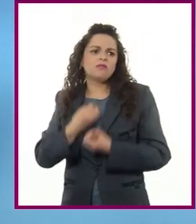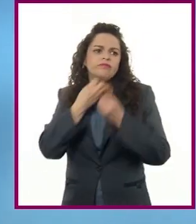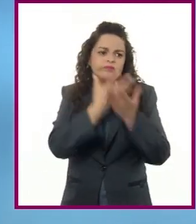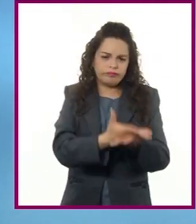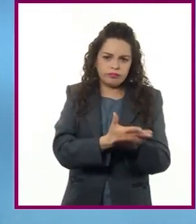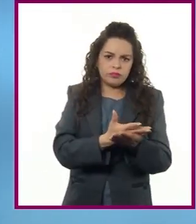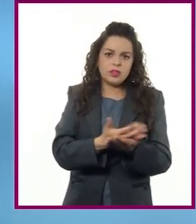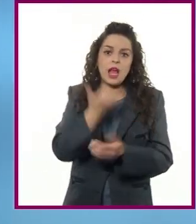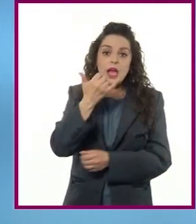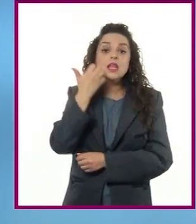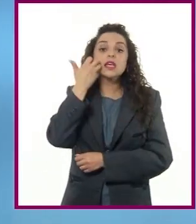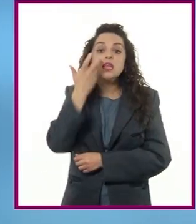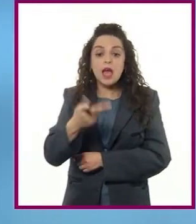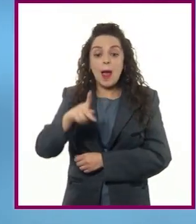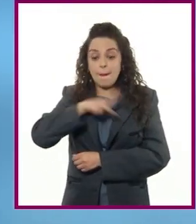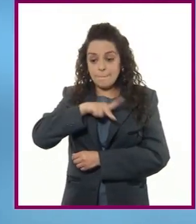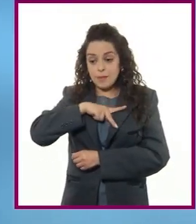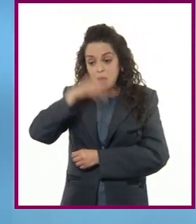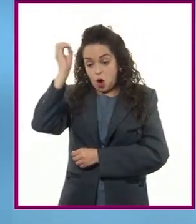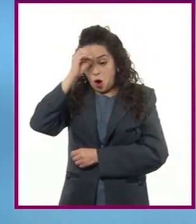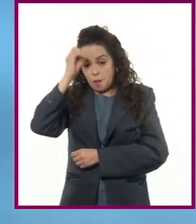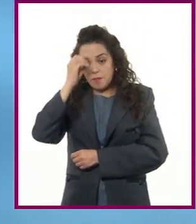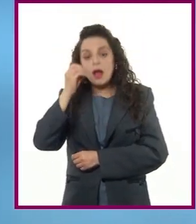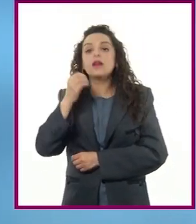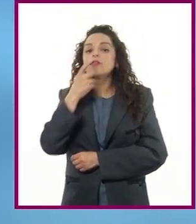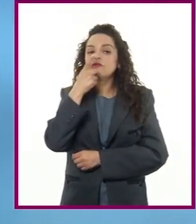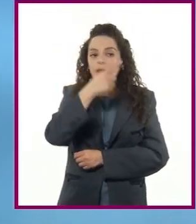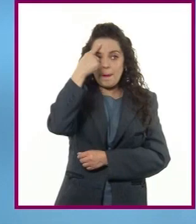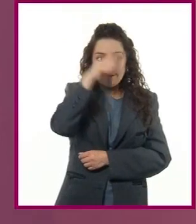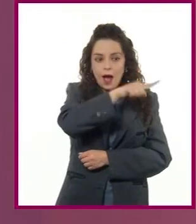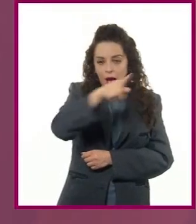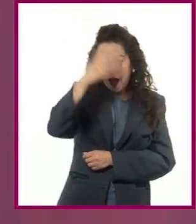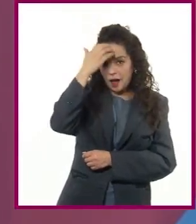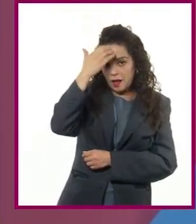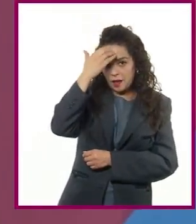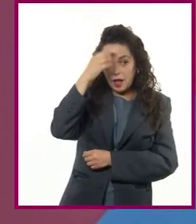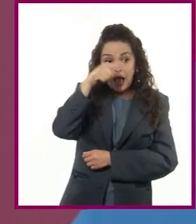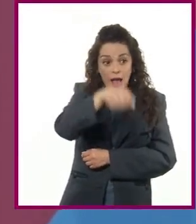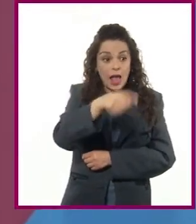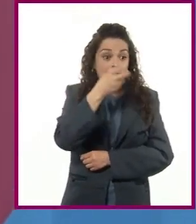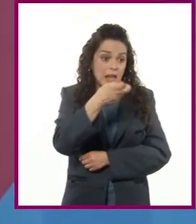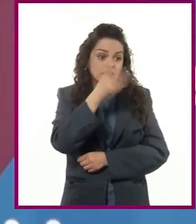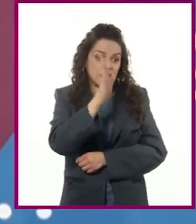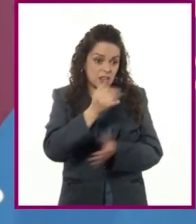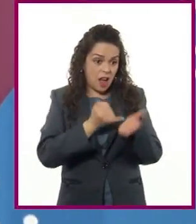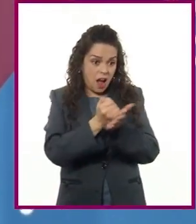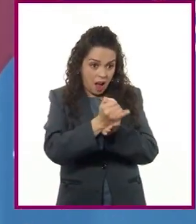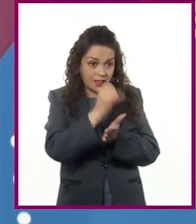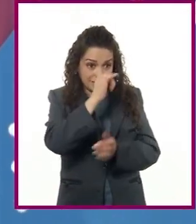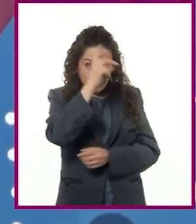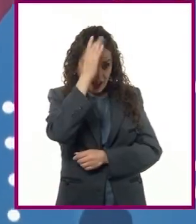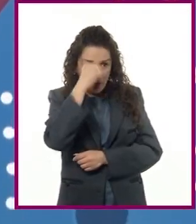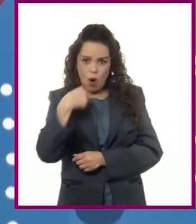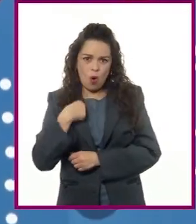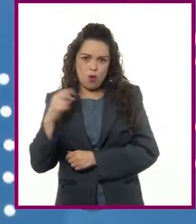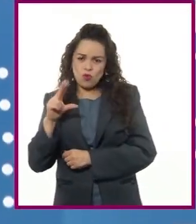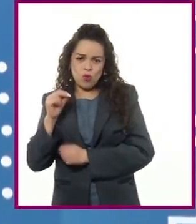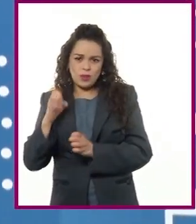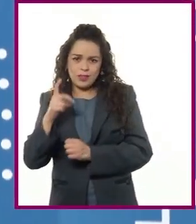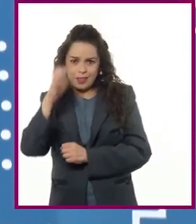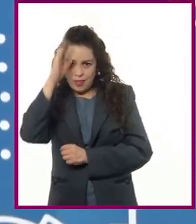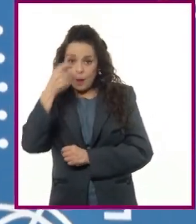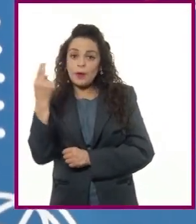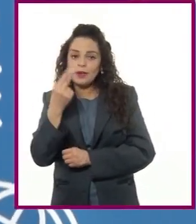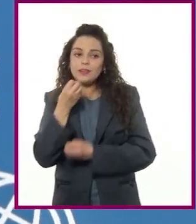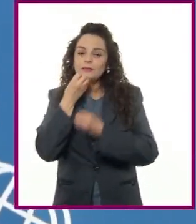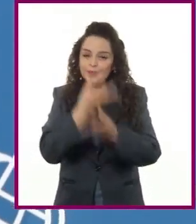se conozca por qué disintió de la solución acordada. A continuación, se presentan dos